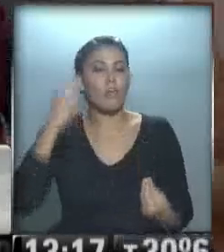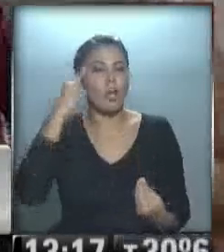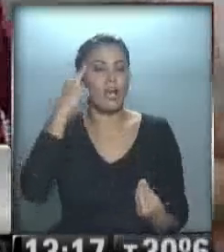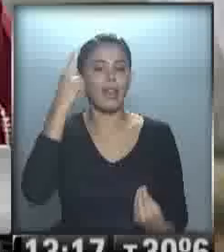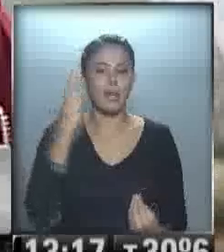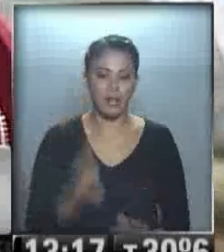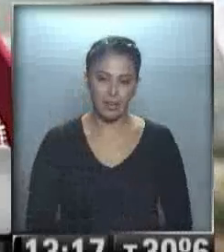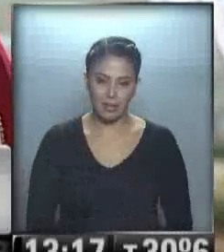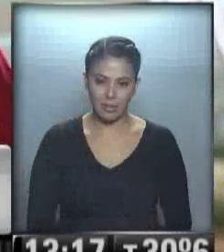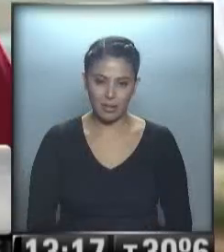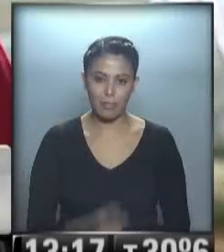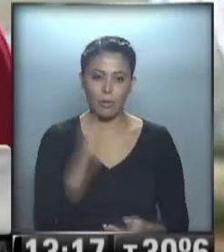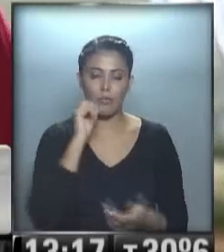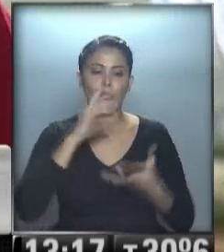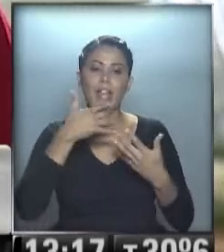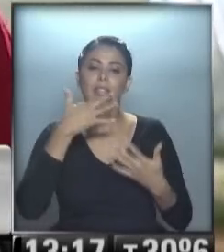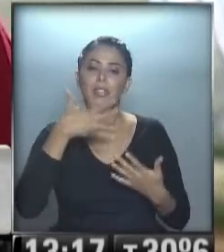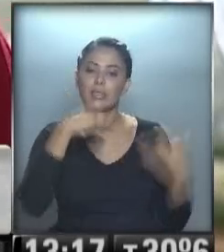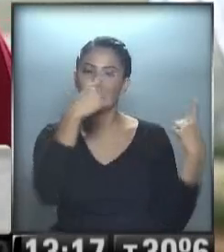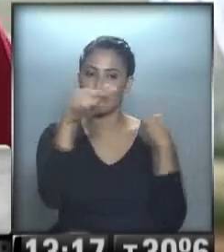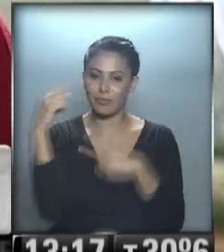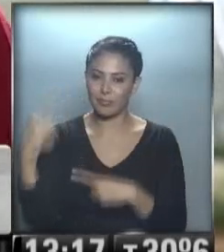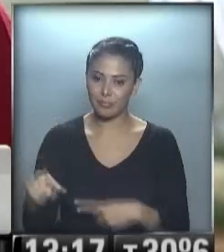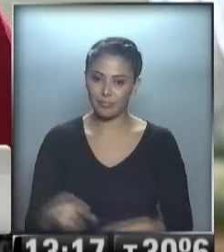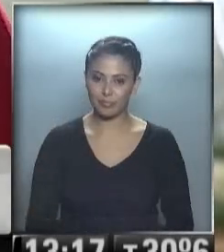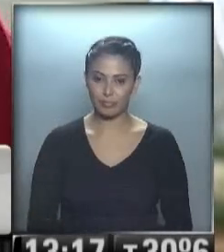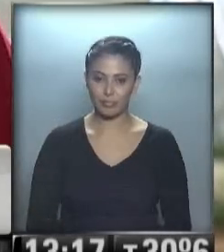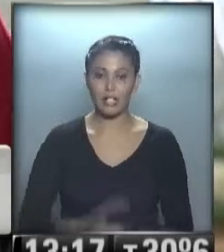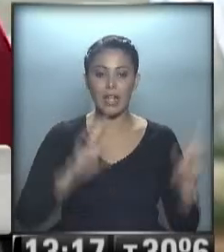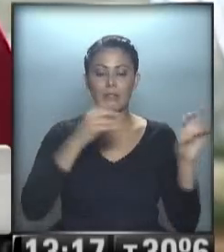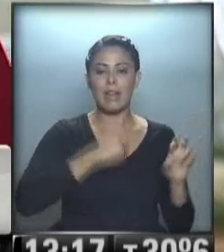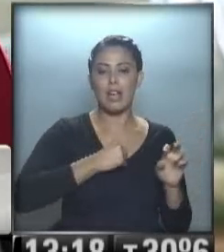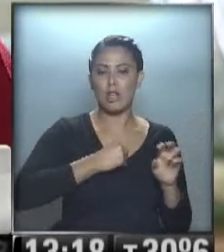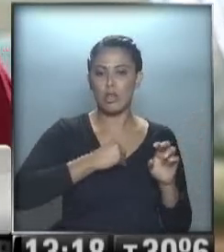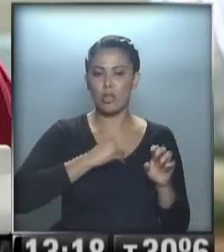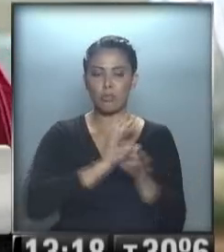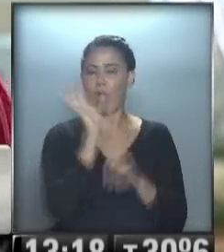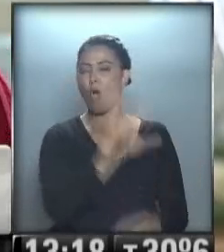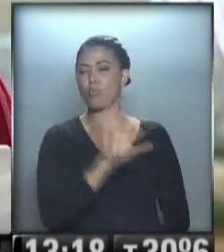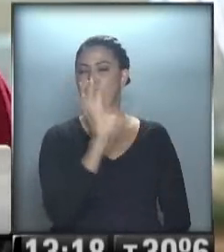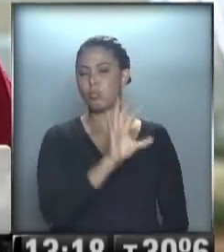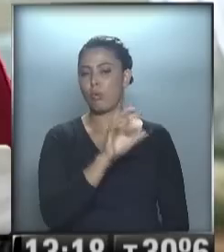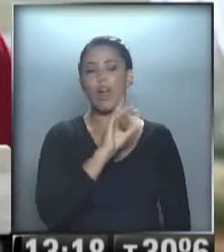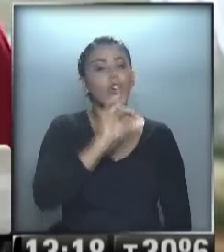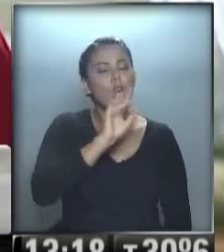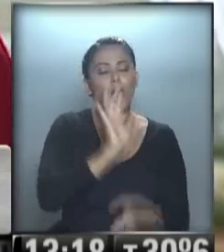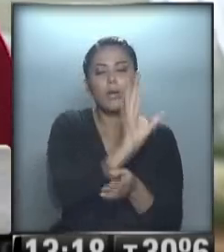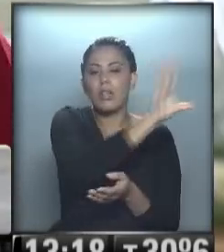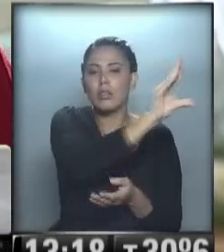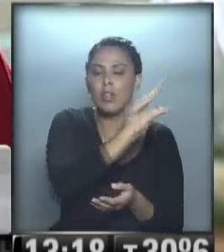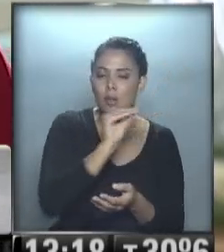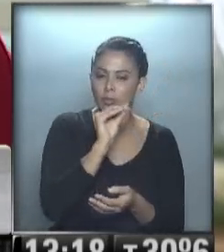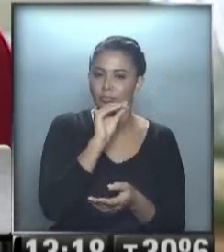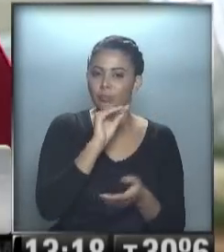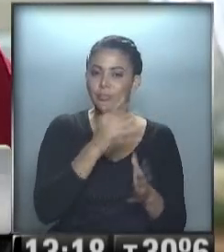distintos como abordajes eh Y lo religioso nunca apece burlado aparece bueno como tomado a